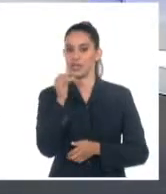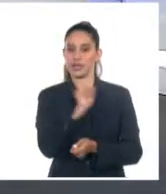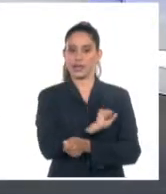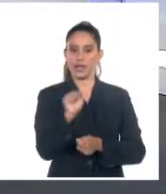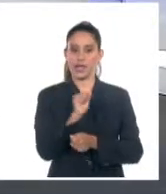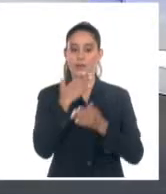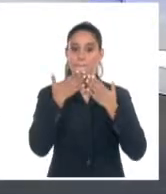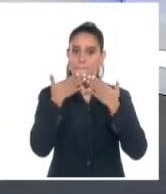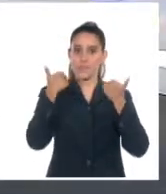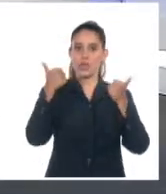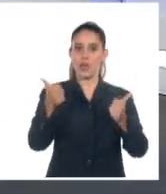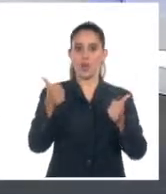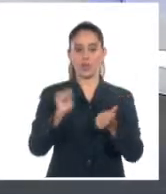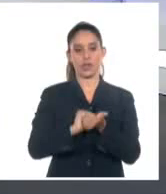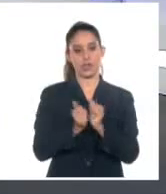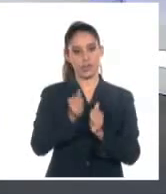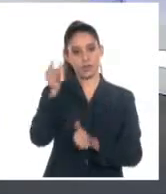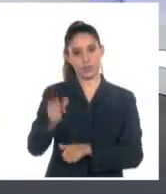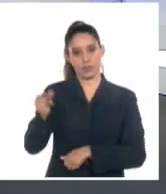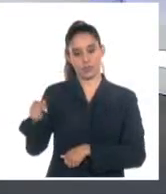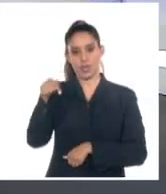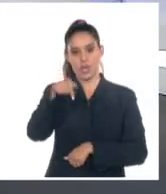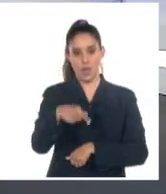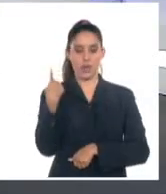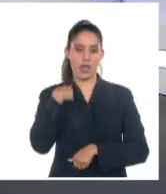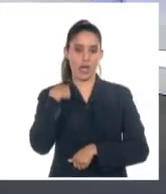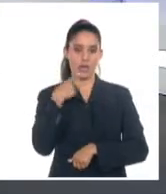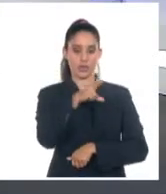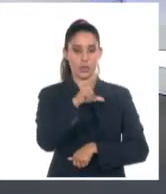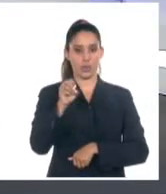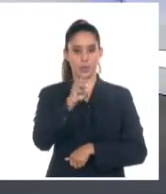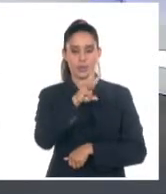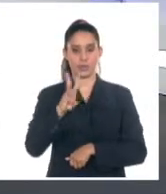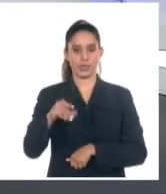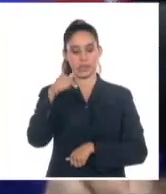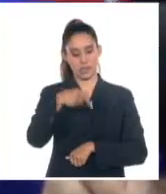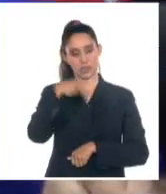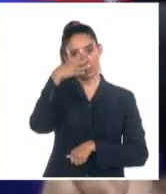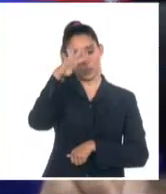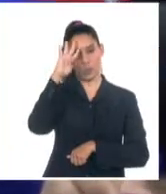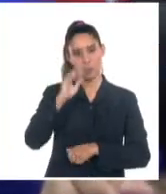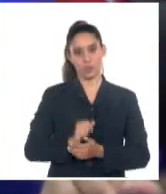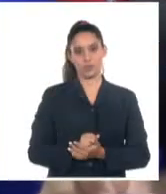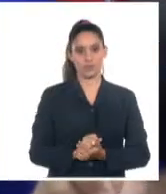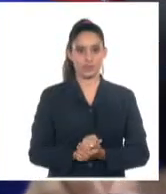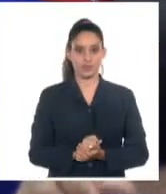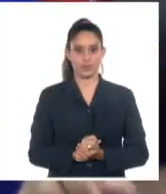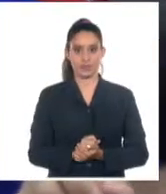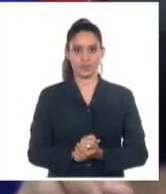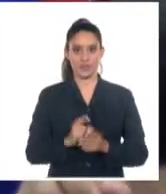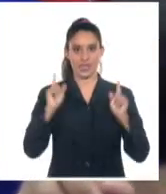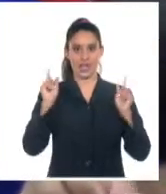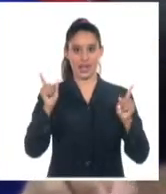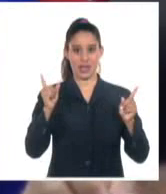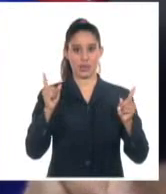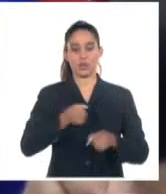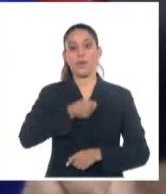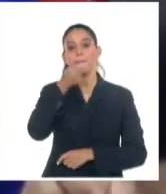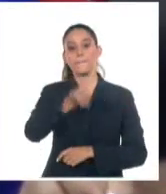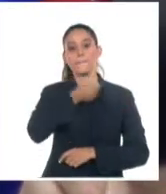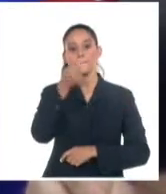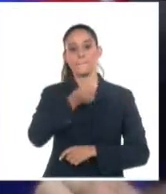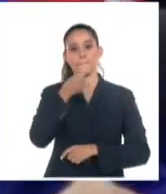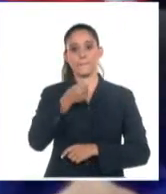más sobresalientes en el presente año 2023 en nuestro país. En la reunión con la prensa presidida por Ariel